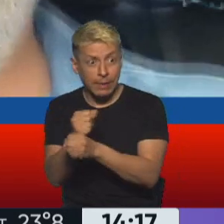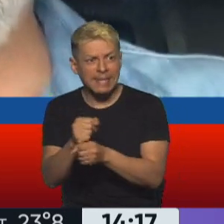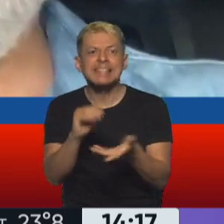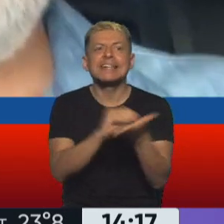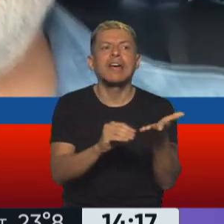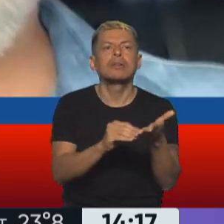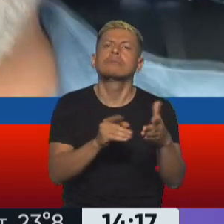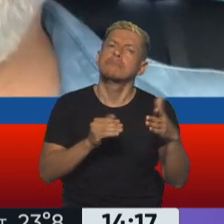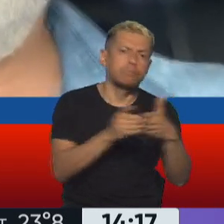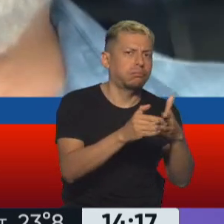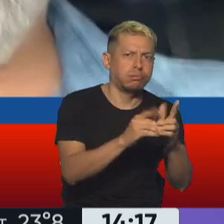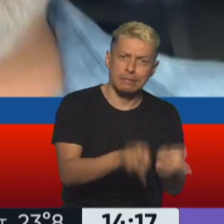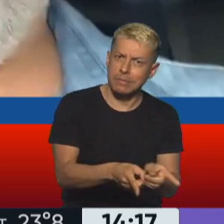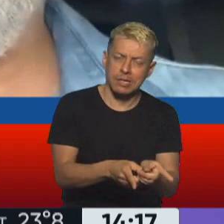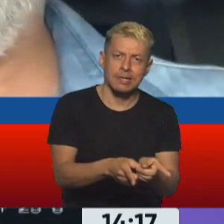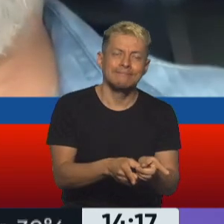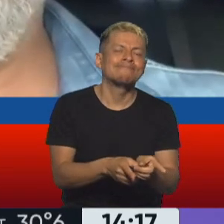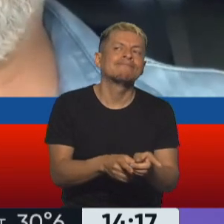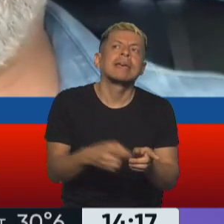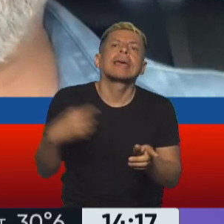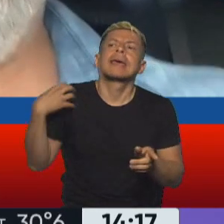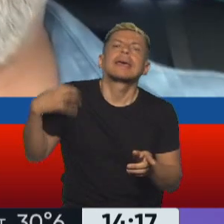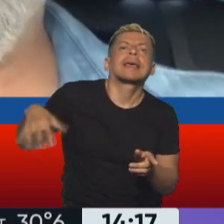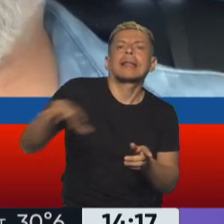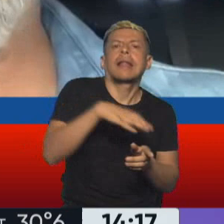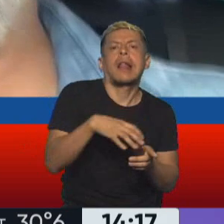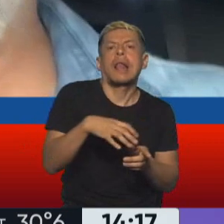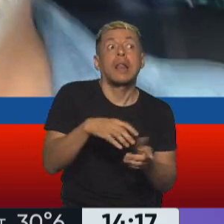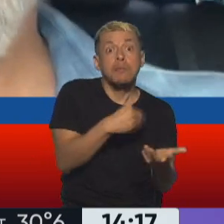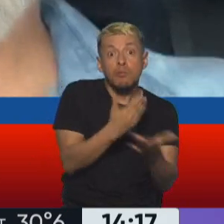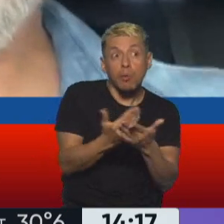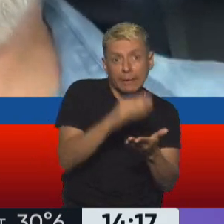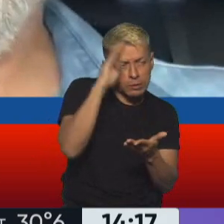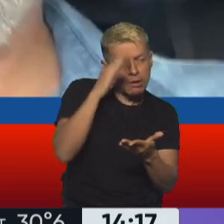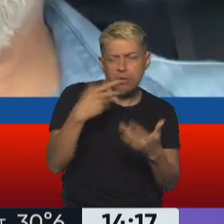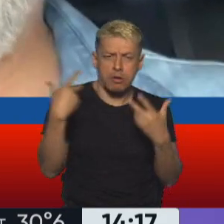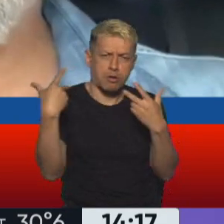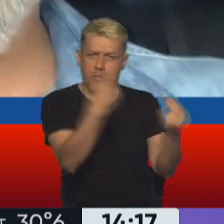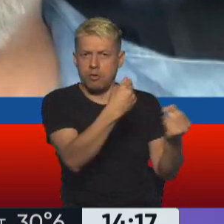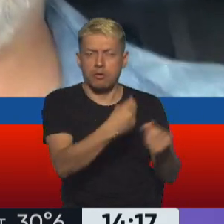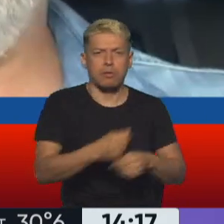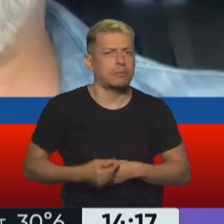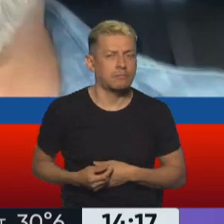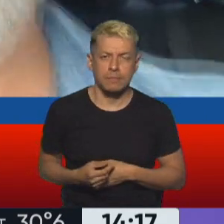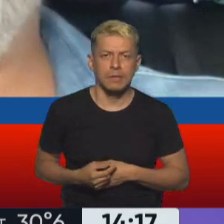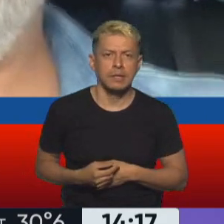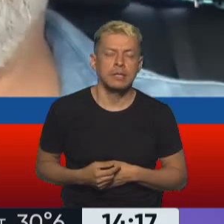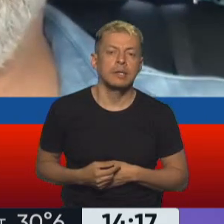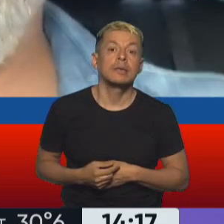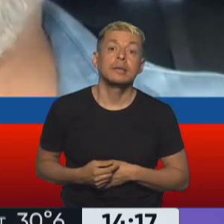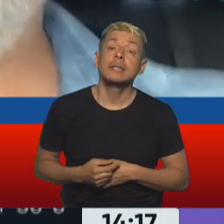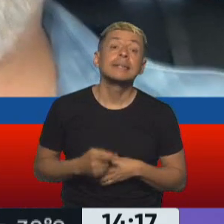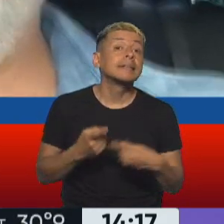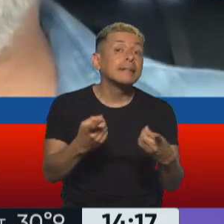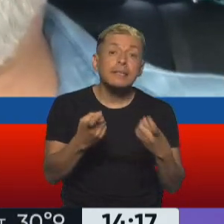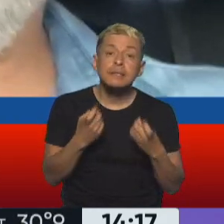Entonces, hay generalmente un rechazo a este tipo de propuesta y es necesario para hacer este cambio que se tenga